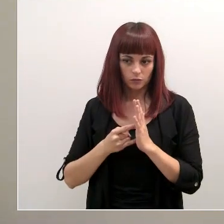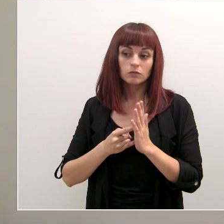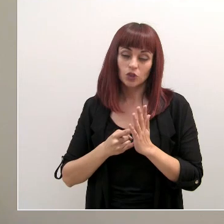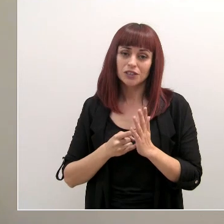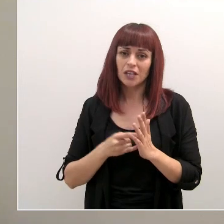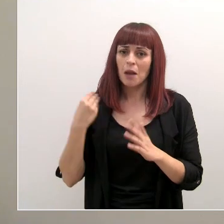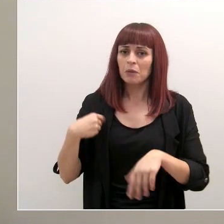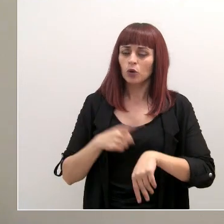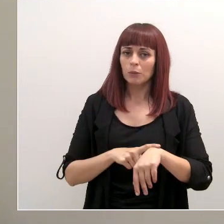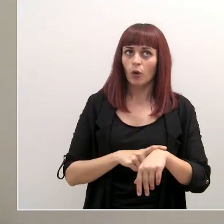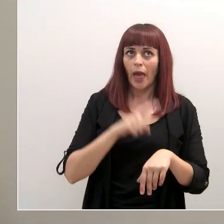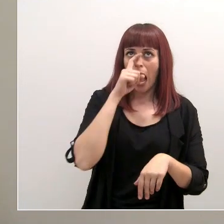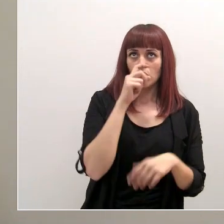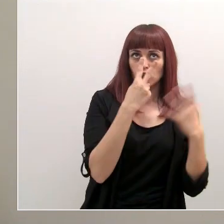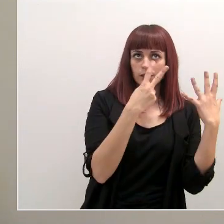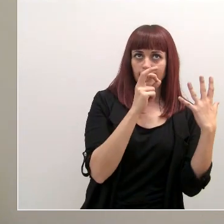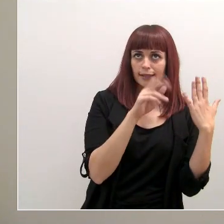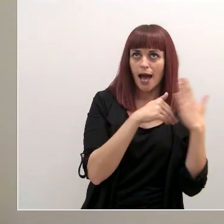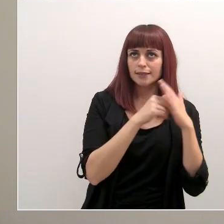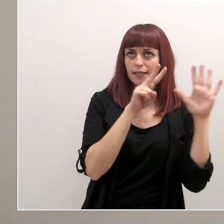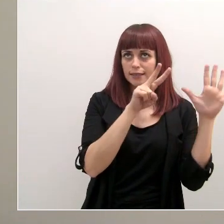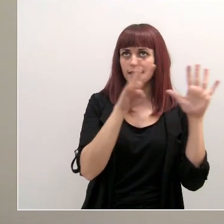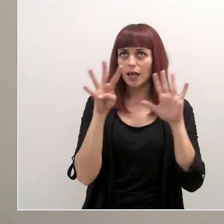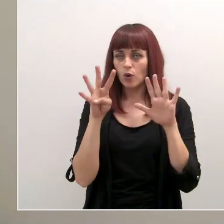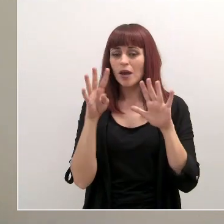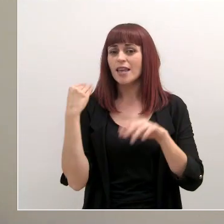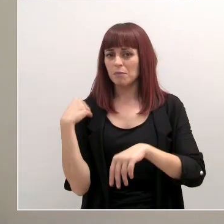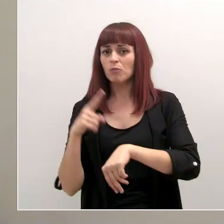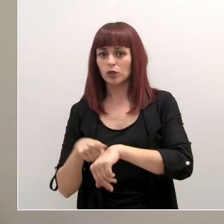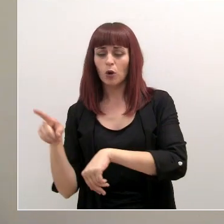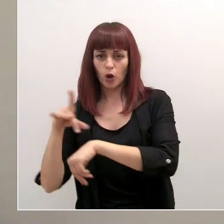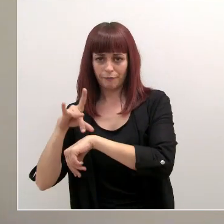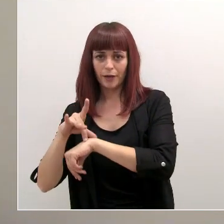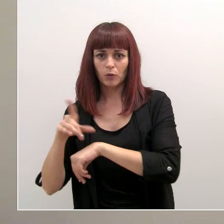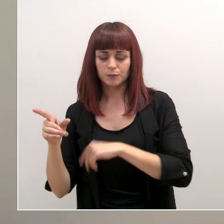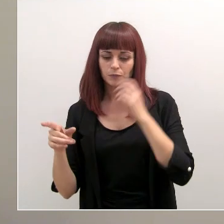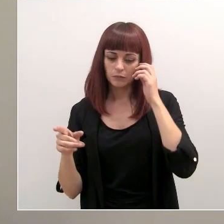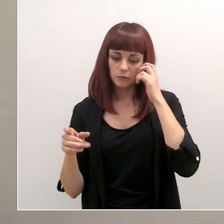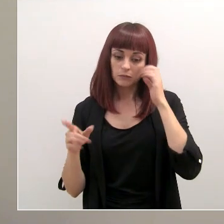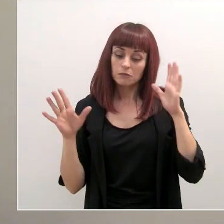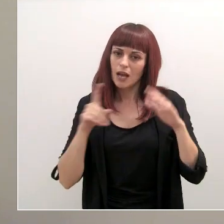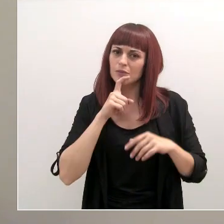entre 70 y 79 años, pero se anunciará más adelante cuando eso esté mucho más